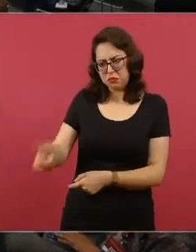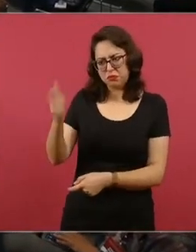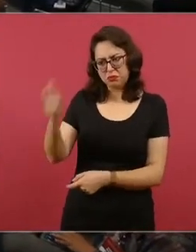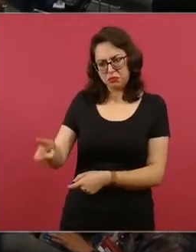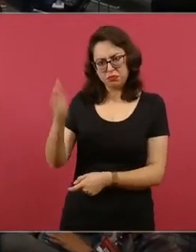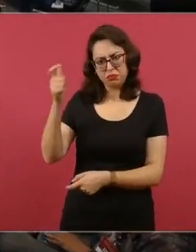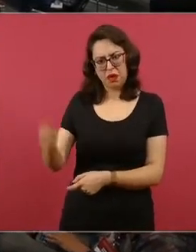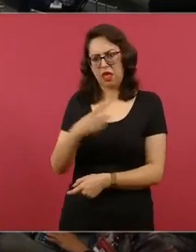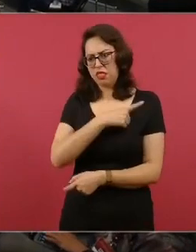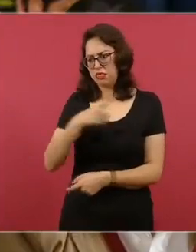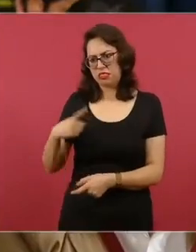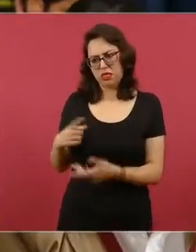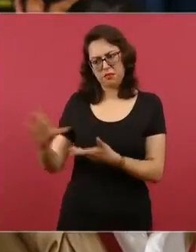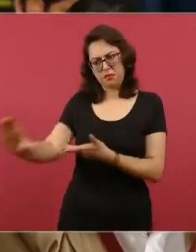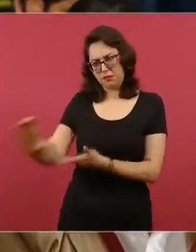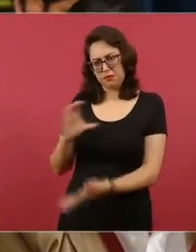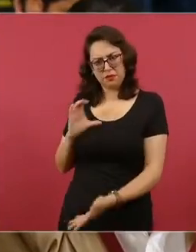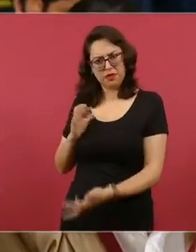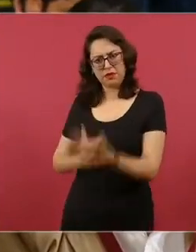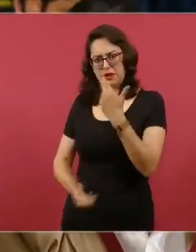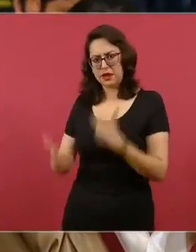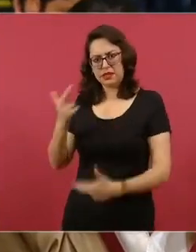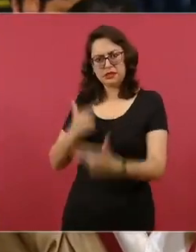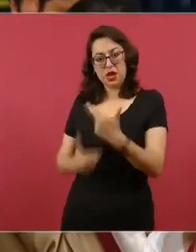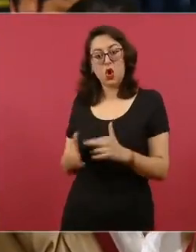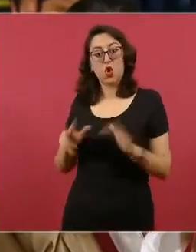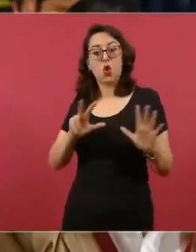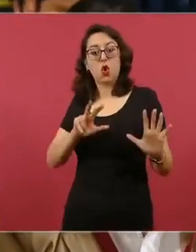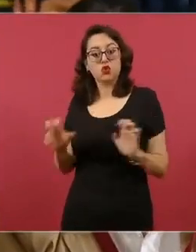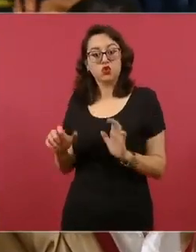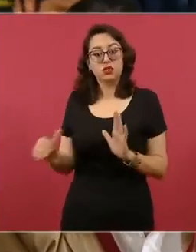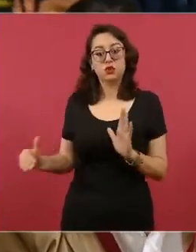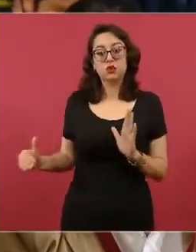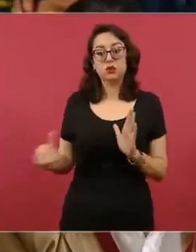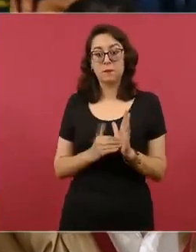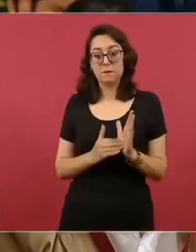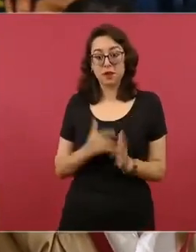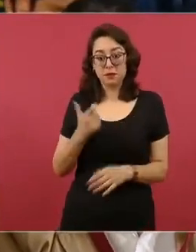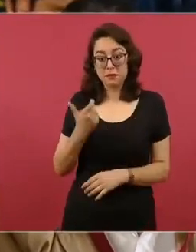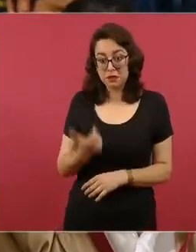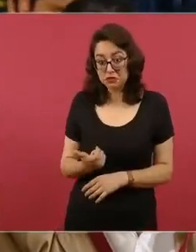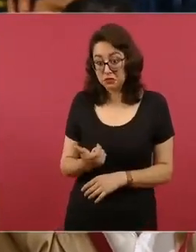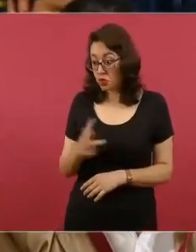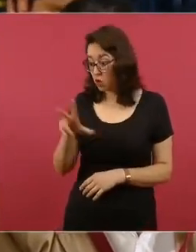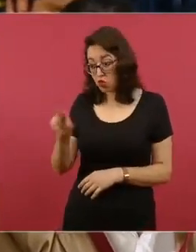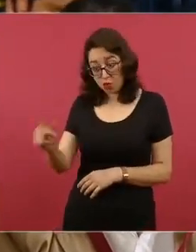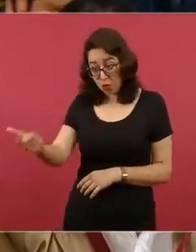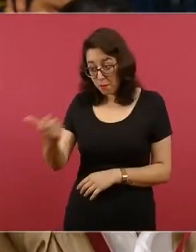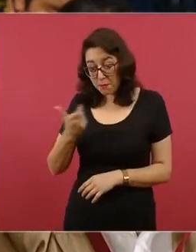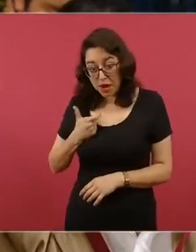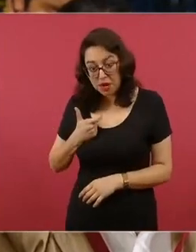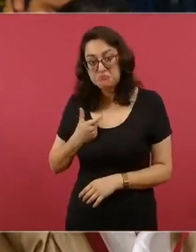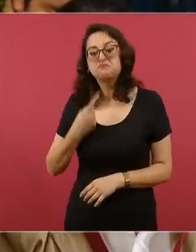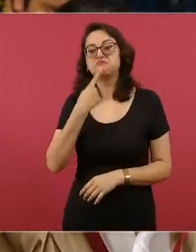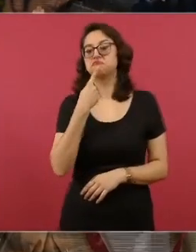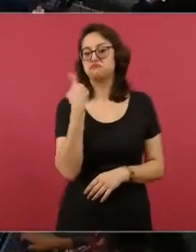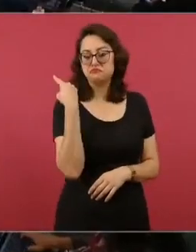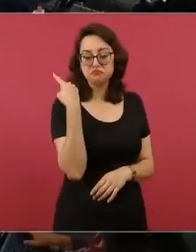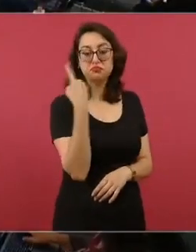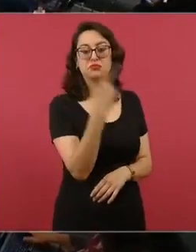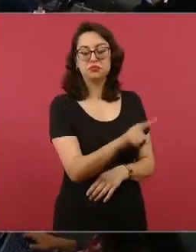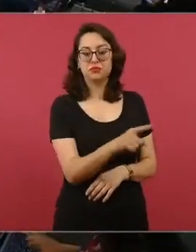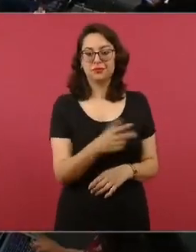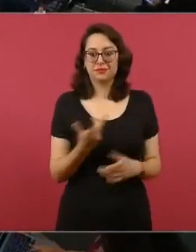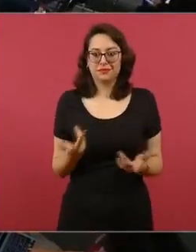haberlos cobrado inadecuadamente. De lo contrario, darán vista al Ministerio Público, es decir, de un